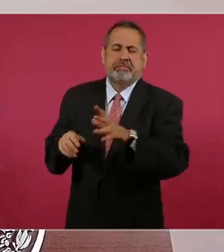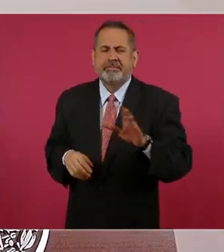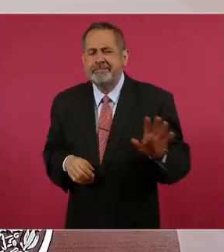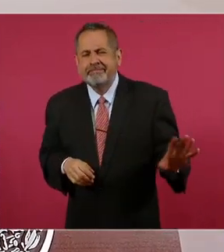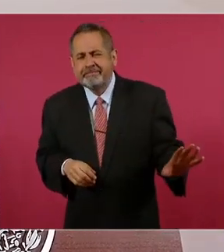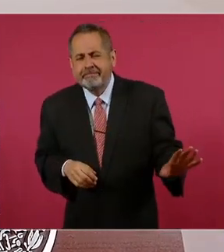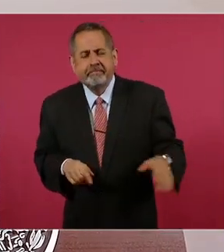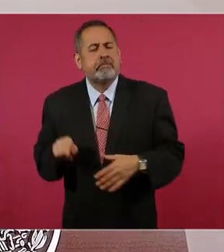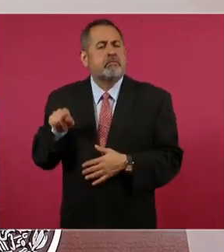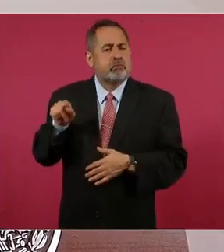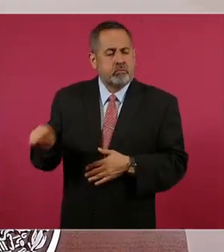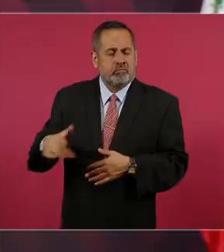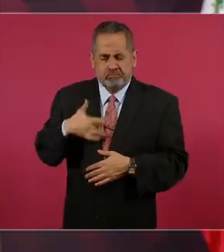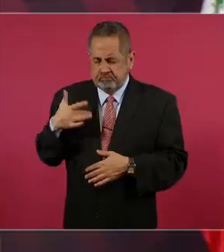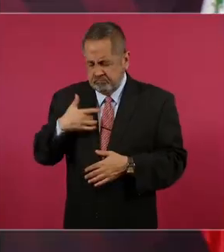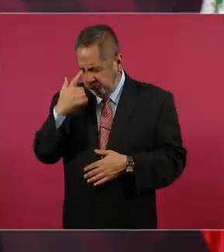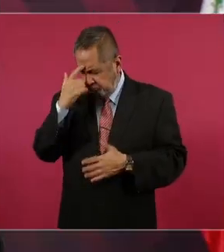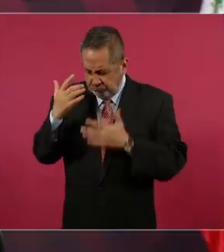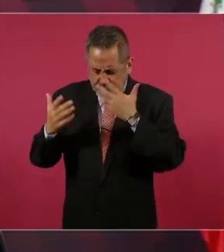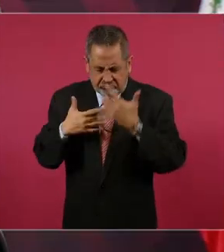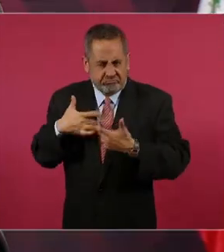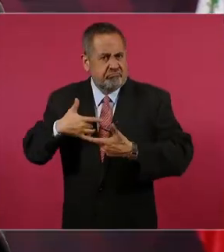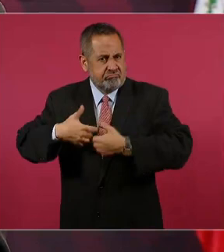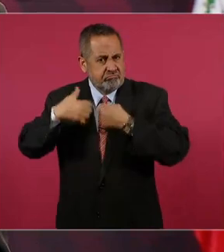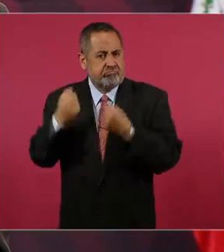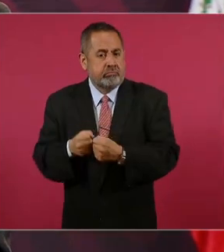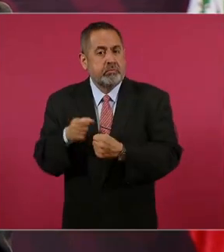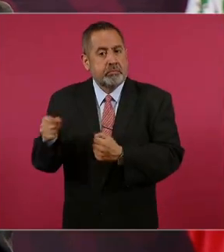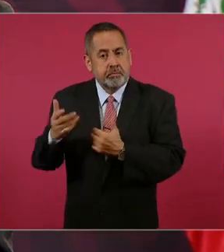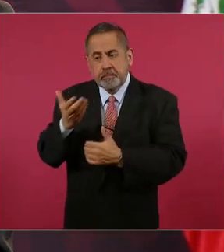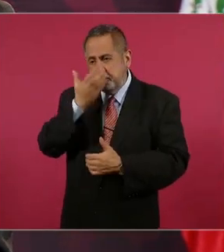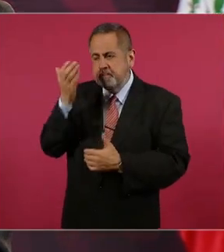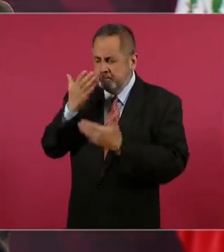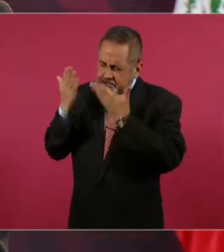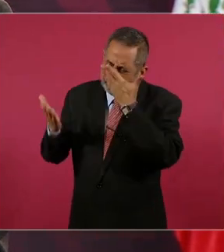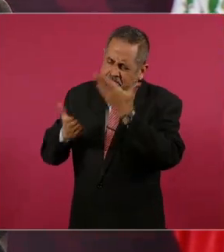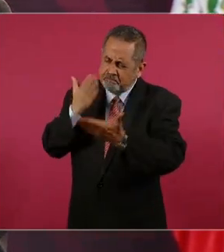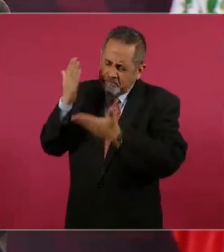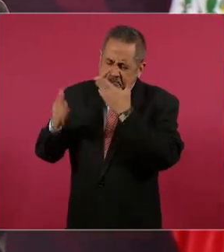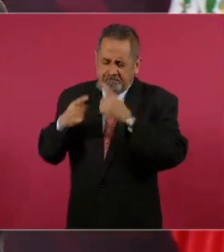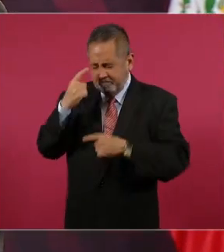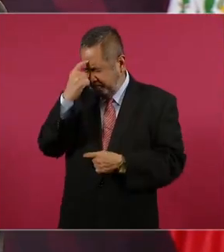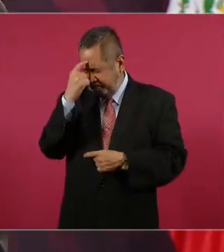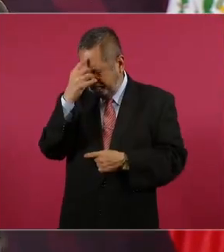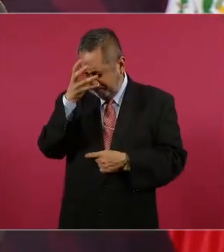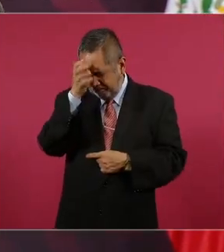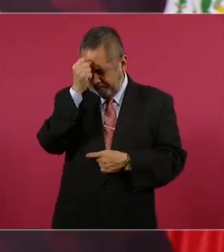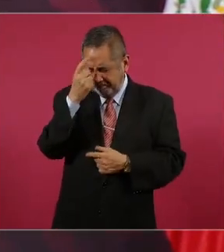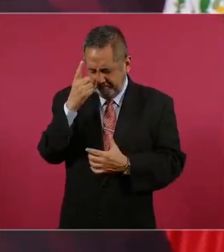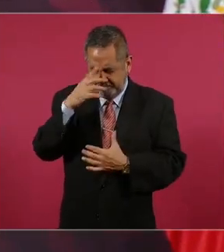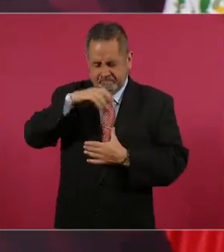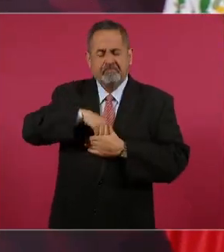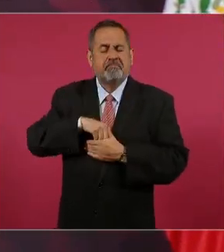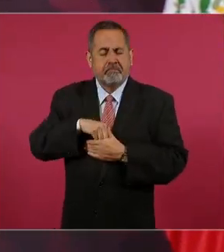al grado de que mediante estas prácticas llegó a la íntima